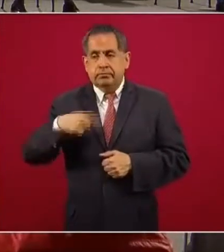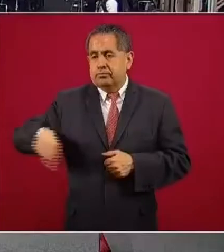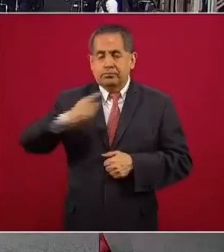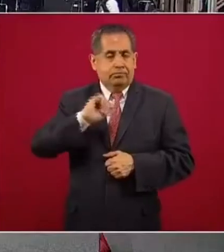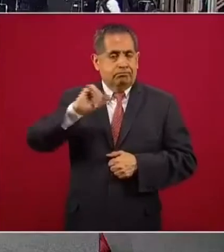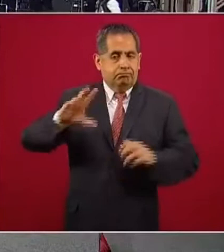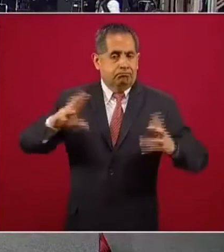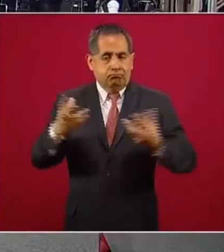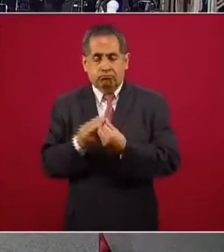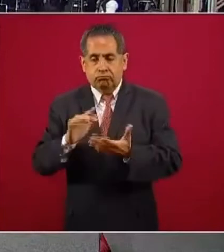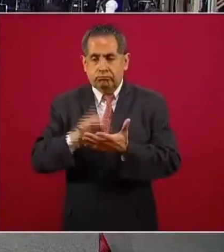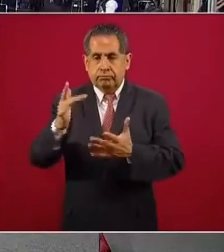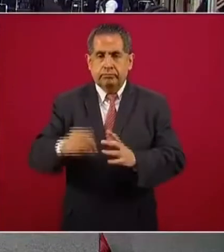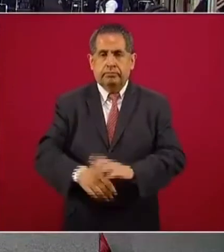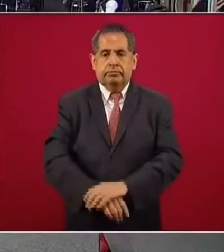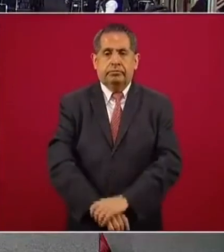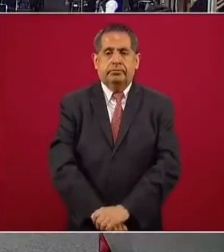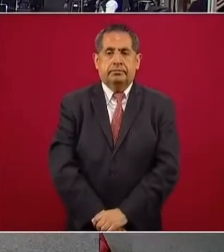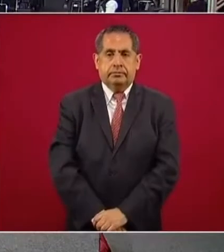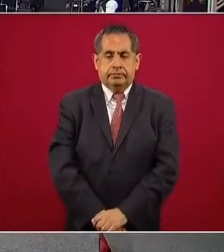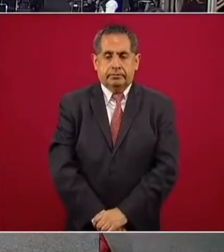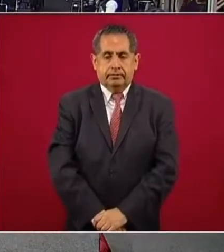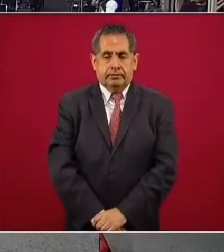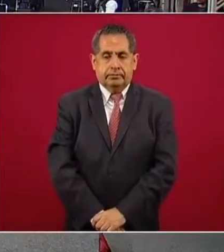autoridades del país. Muchas gracias.